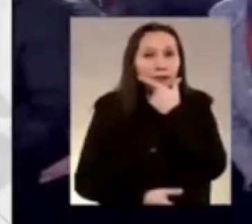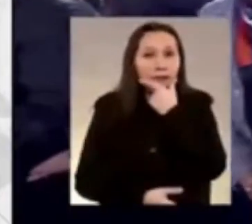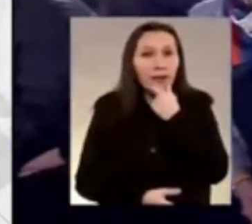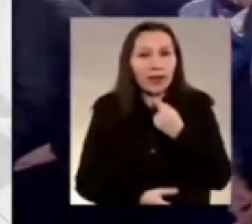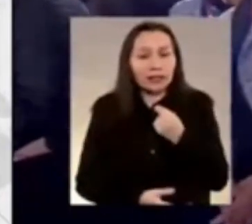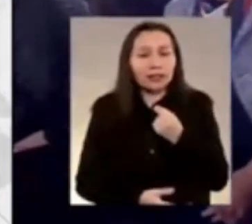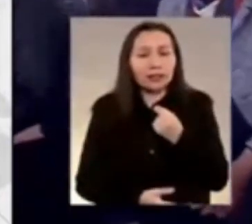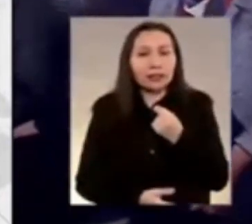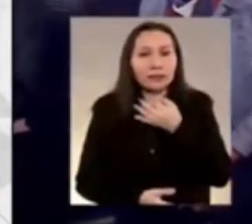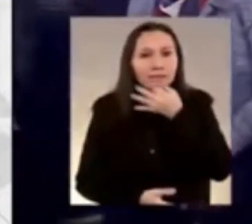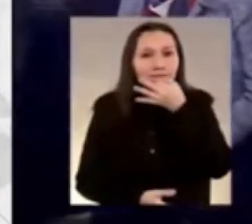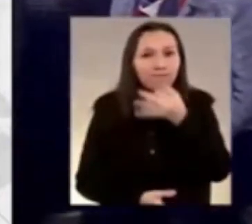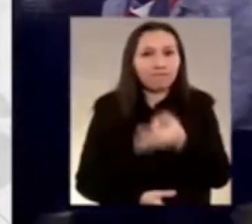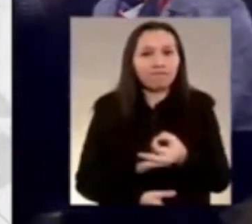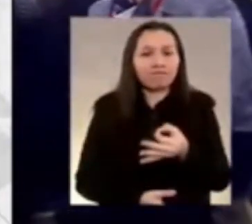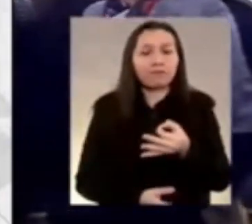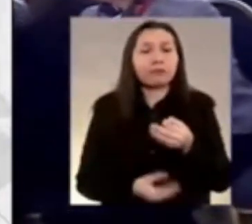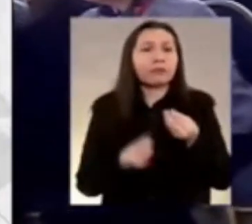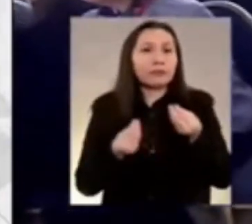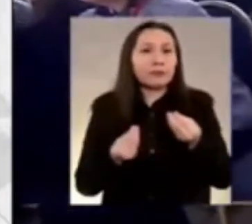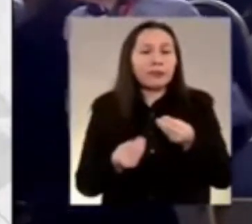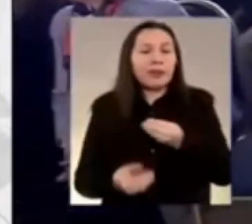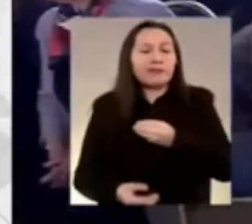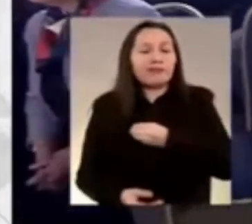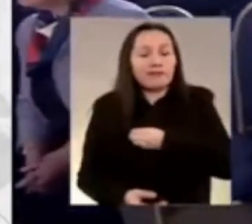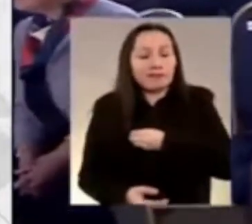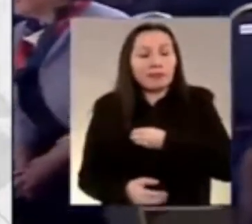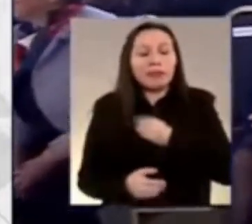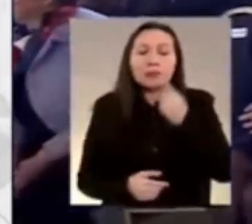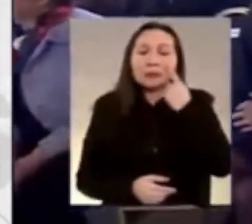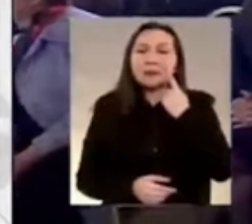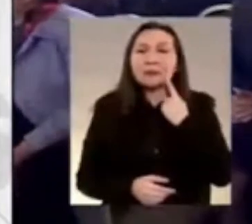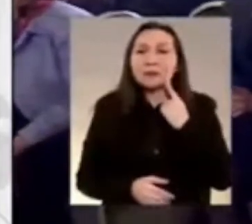fácil. Más bien, ha sido triste y doloroso.